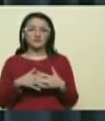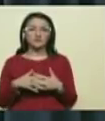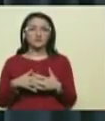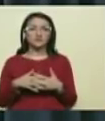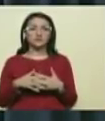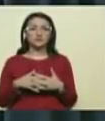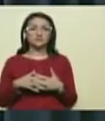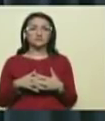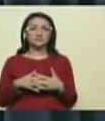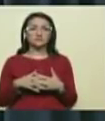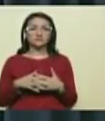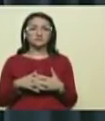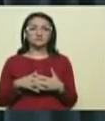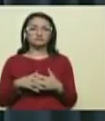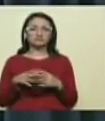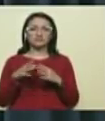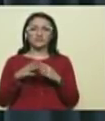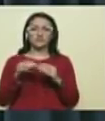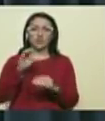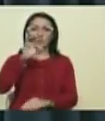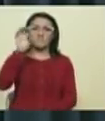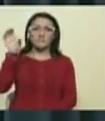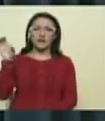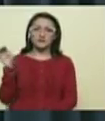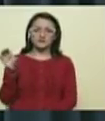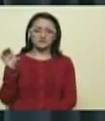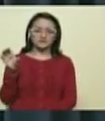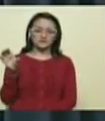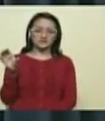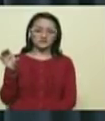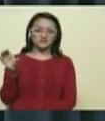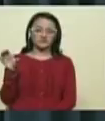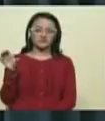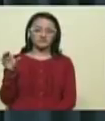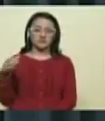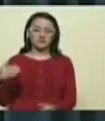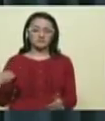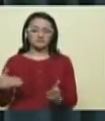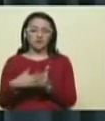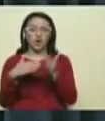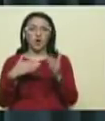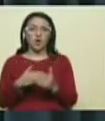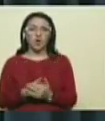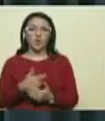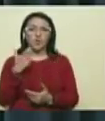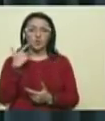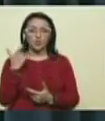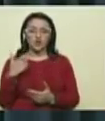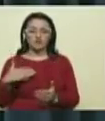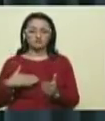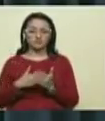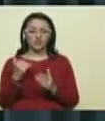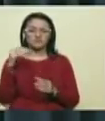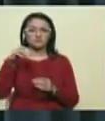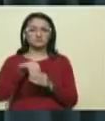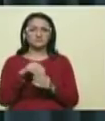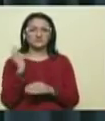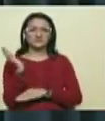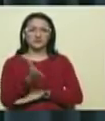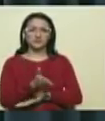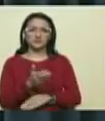como procónsul recorrió todos los países del Cartel de Lima para agredir, para buscar agresiones, injerencias,